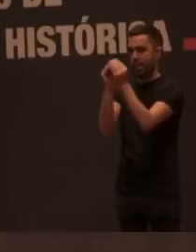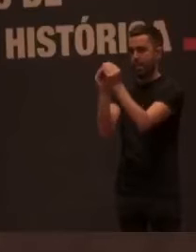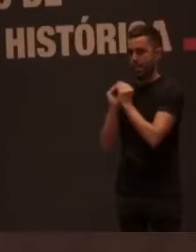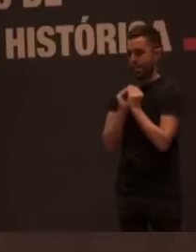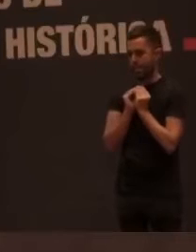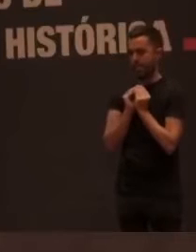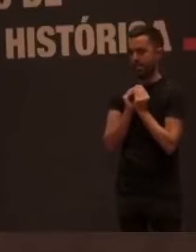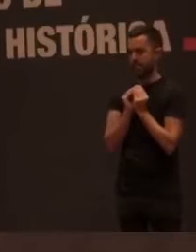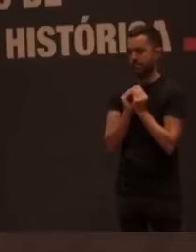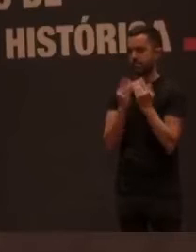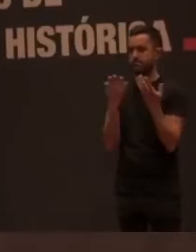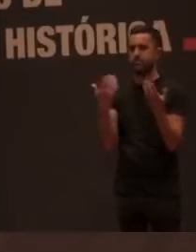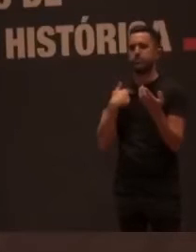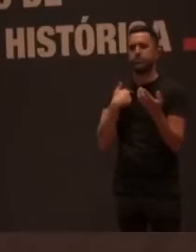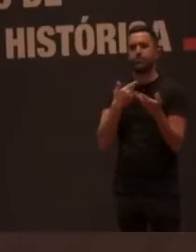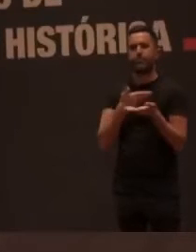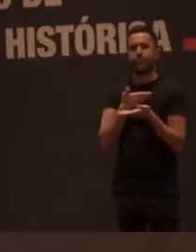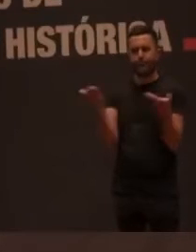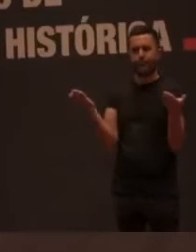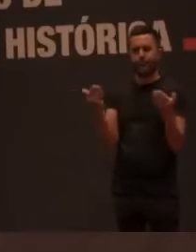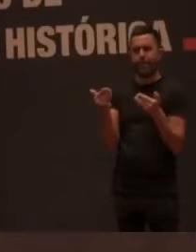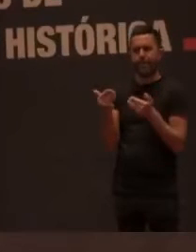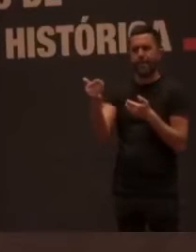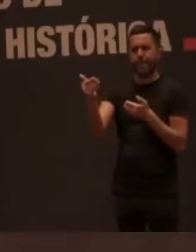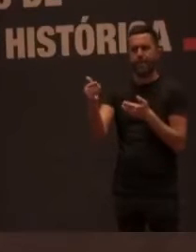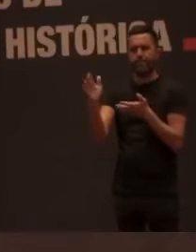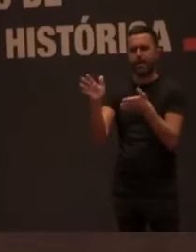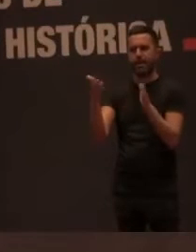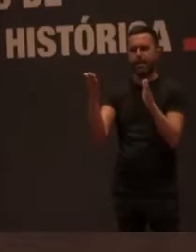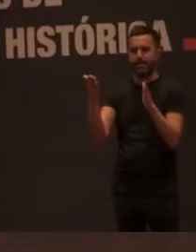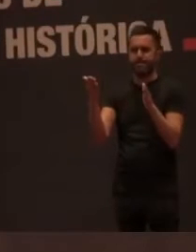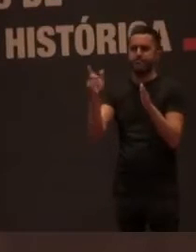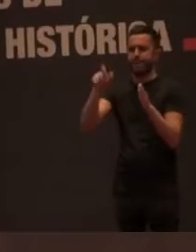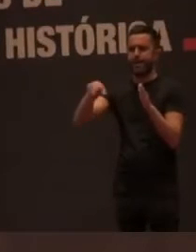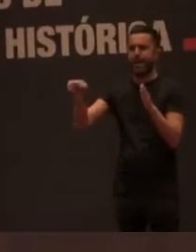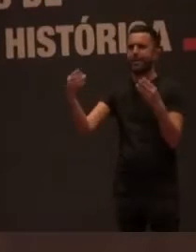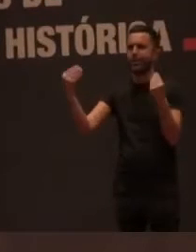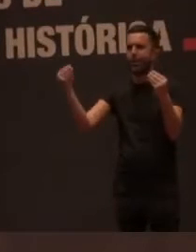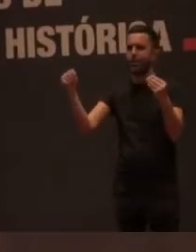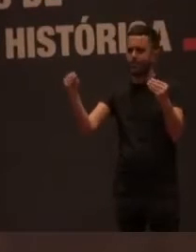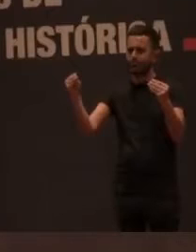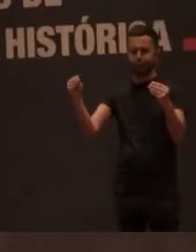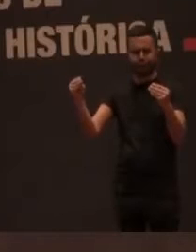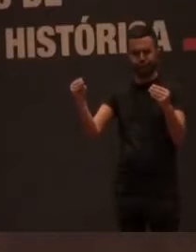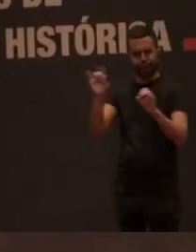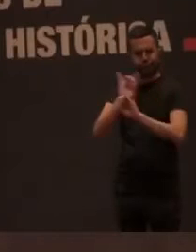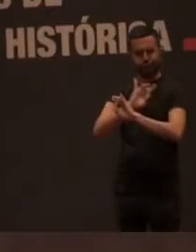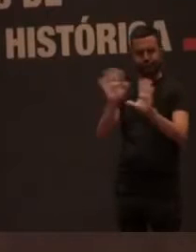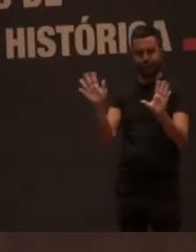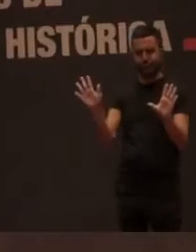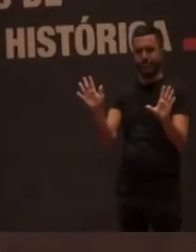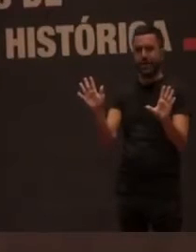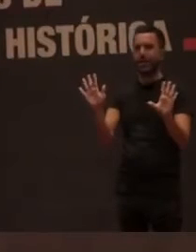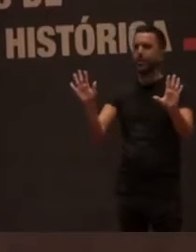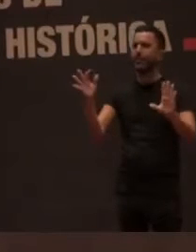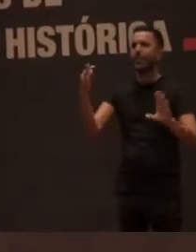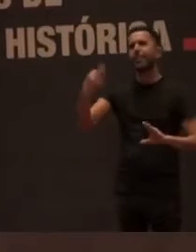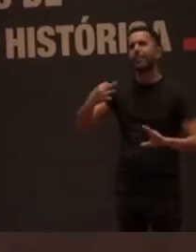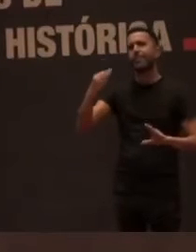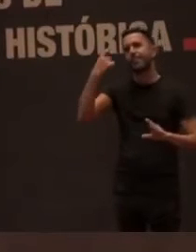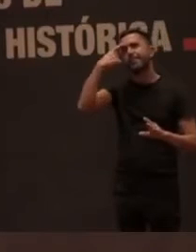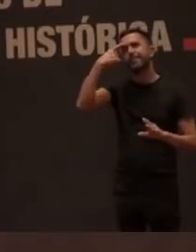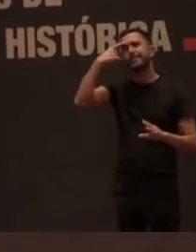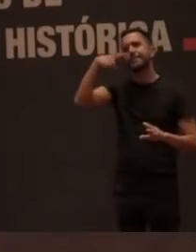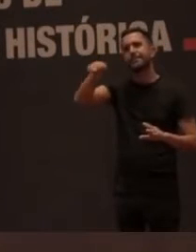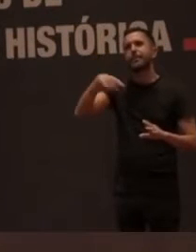yo confío mucho en las generaciones jóvenes, por supuesto, pero tenemos que saber cuáles son